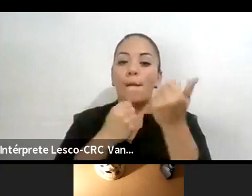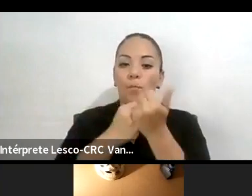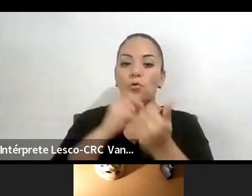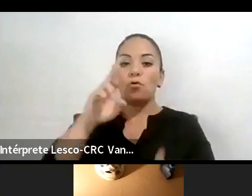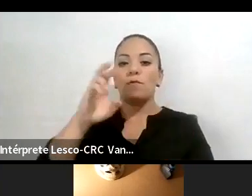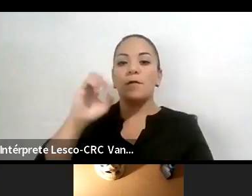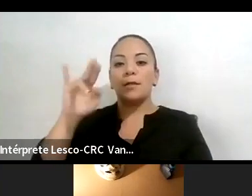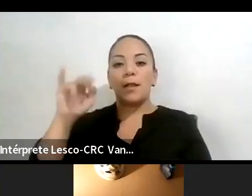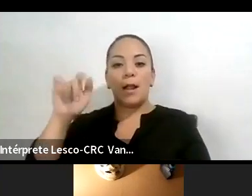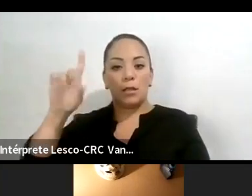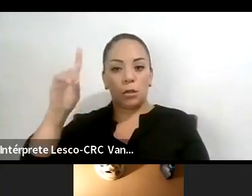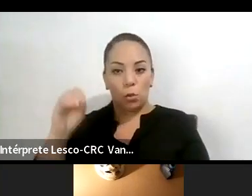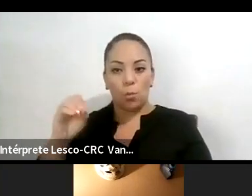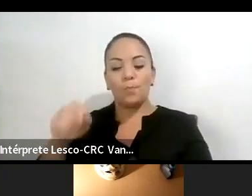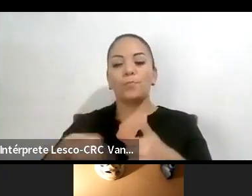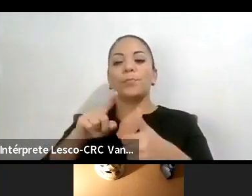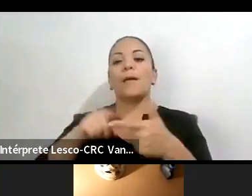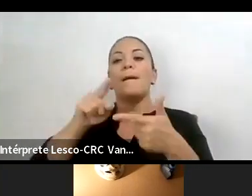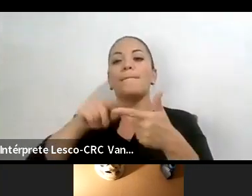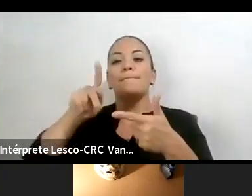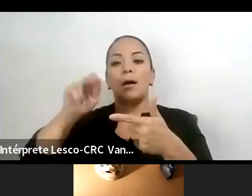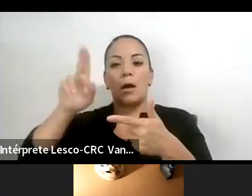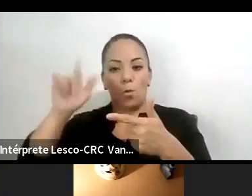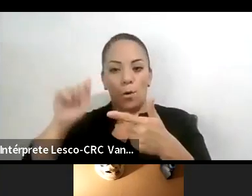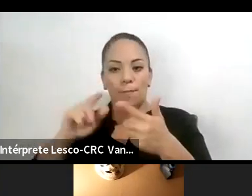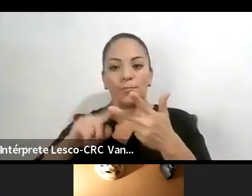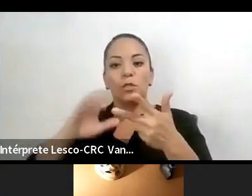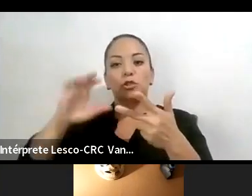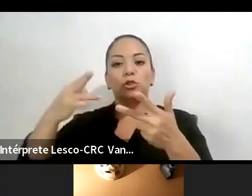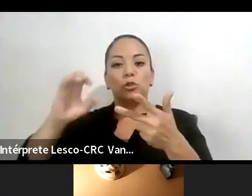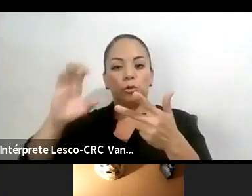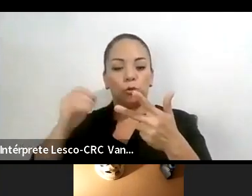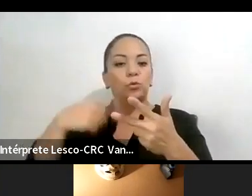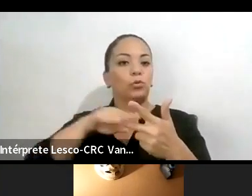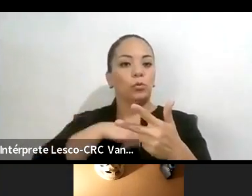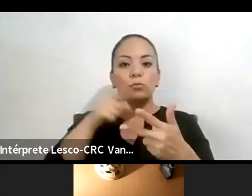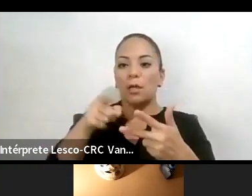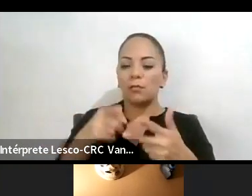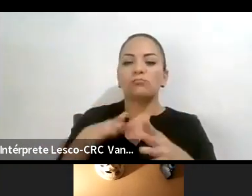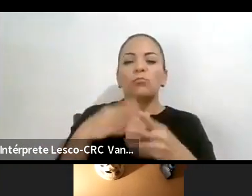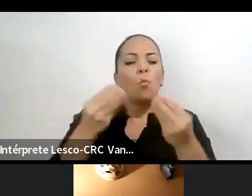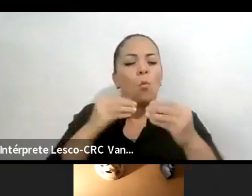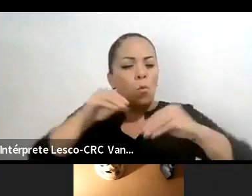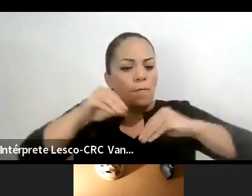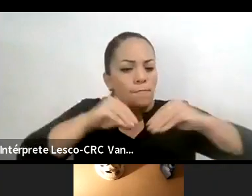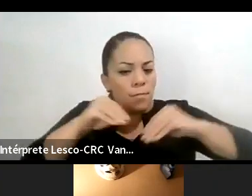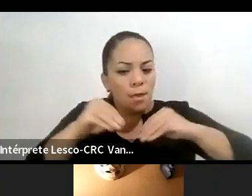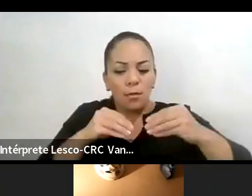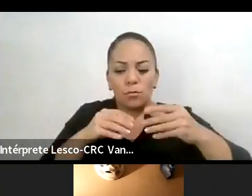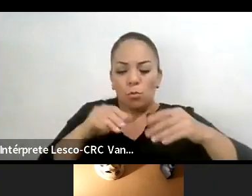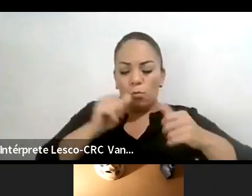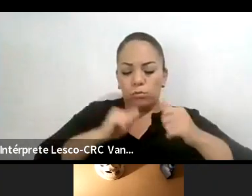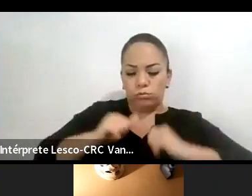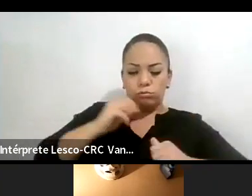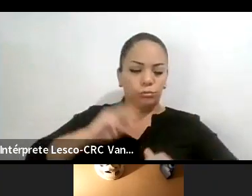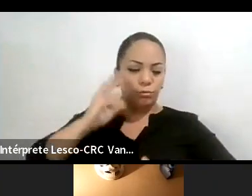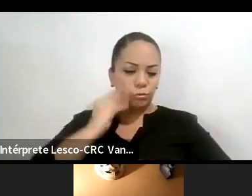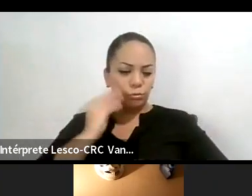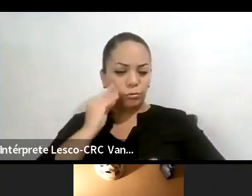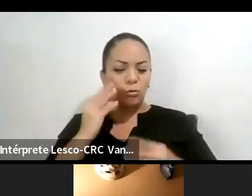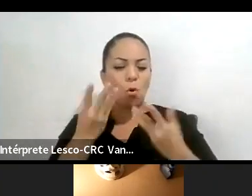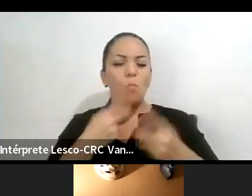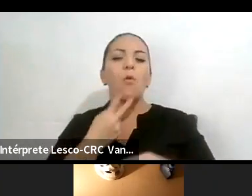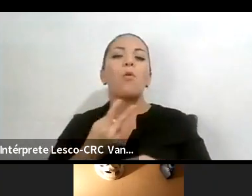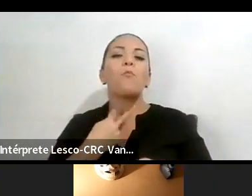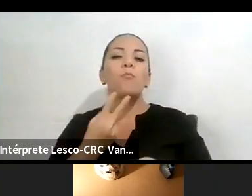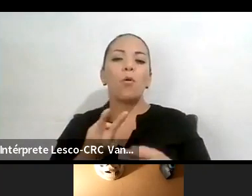y también del profe Choco, empezar a explorar los movimientos de los personajes, como qué voz podría tener, cuál podría ser el matiz